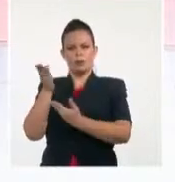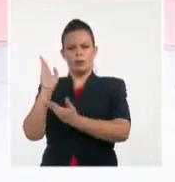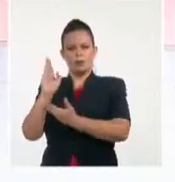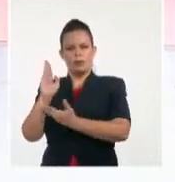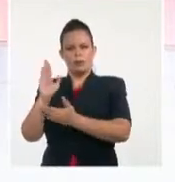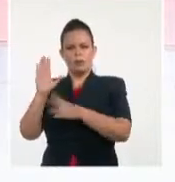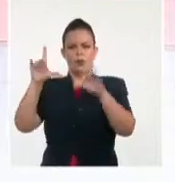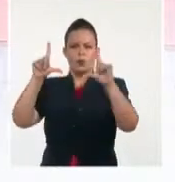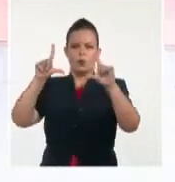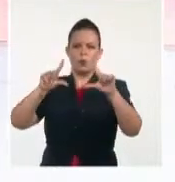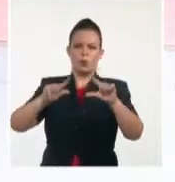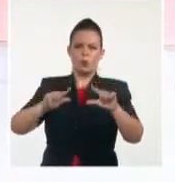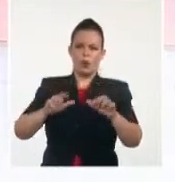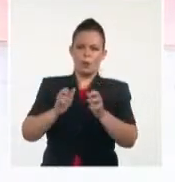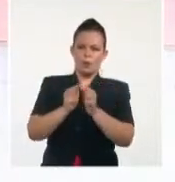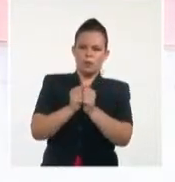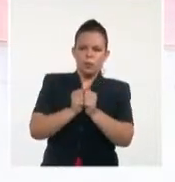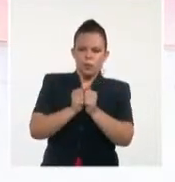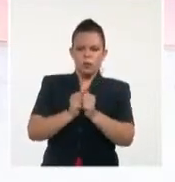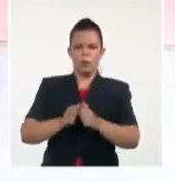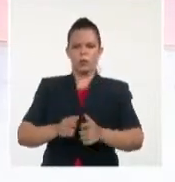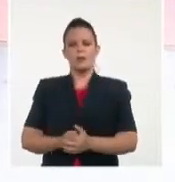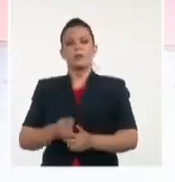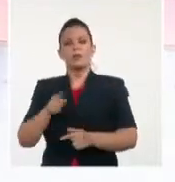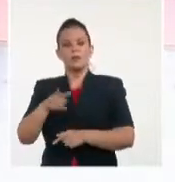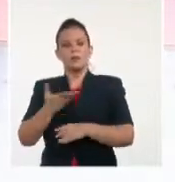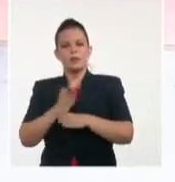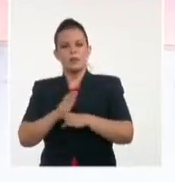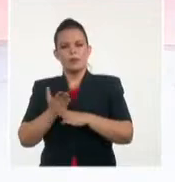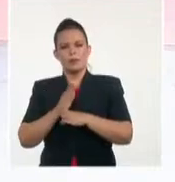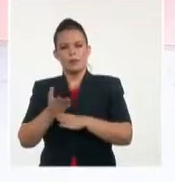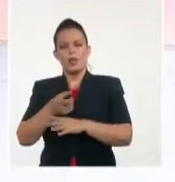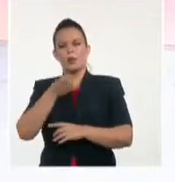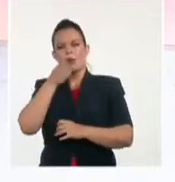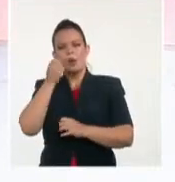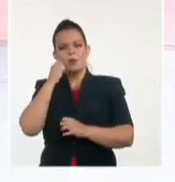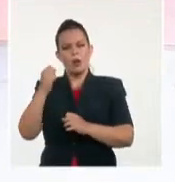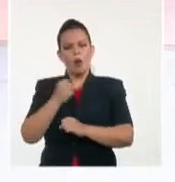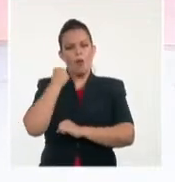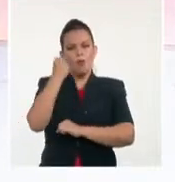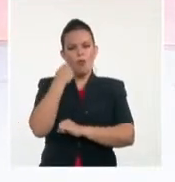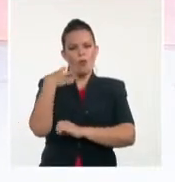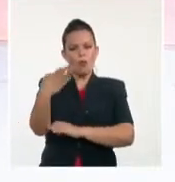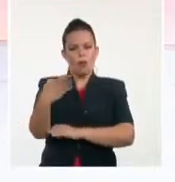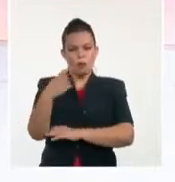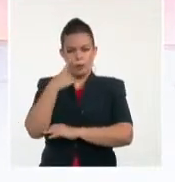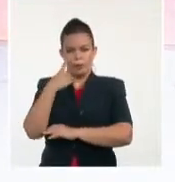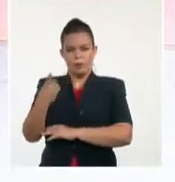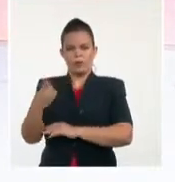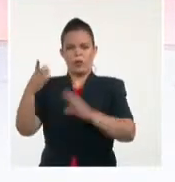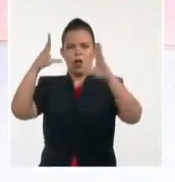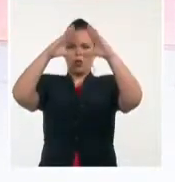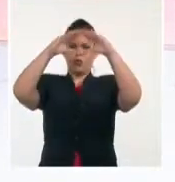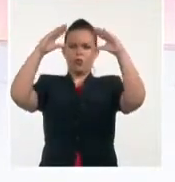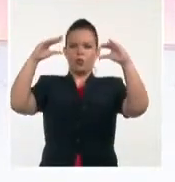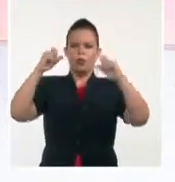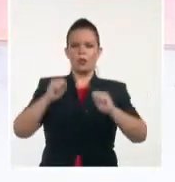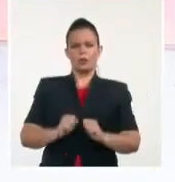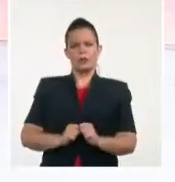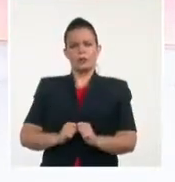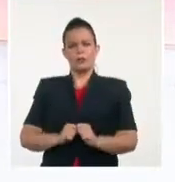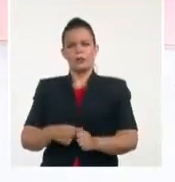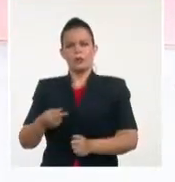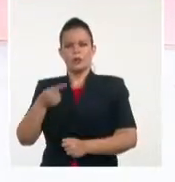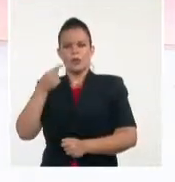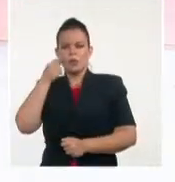mayor desarrollo, de que se está desarrollando. Y fíjense que no están las nubes estas rojas